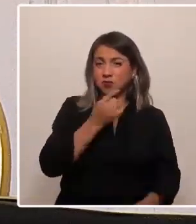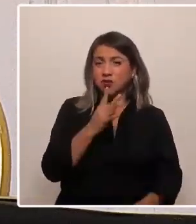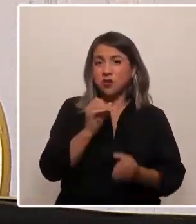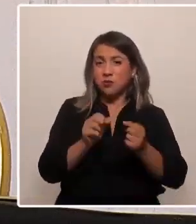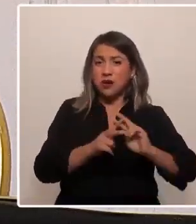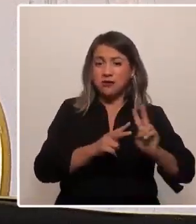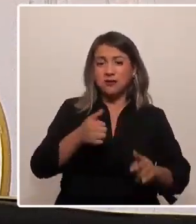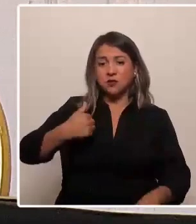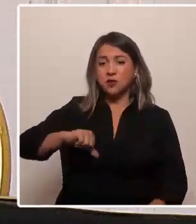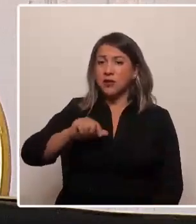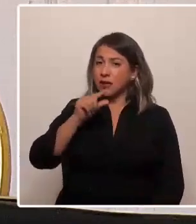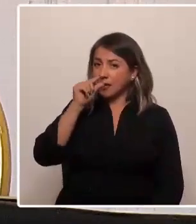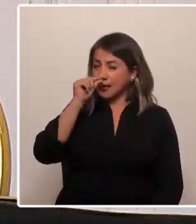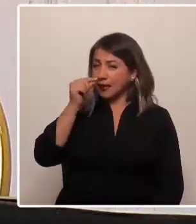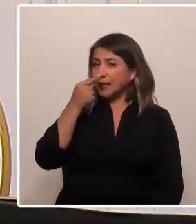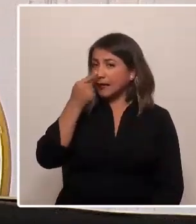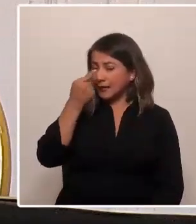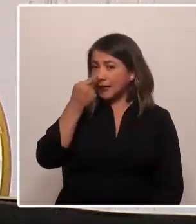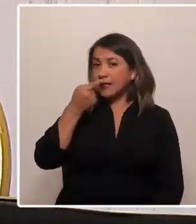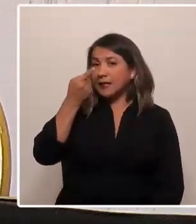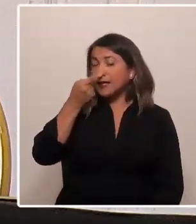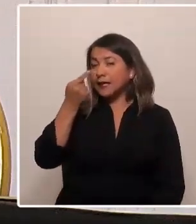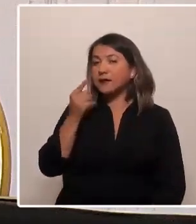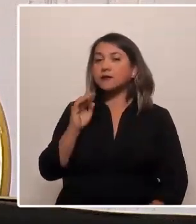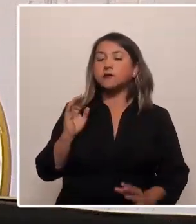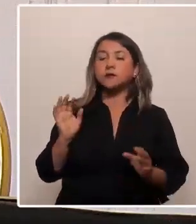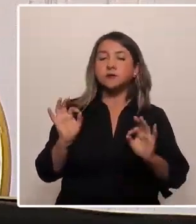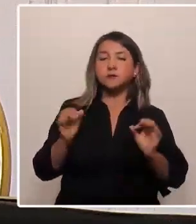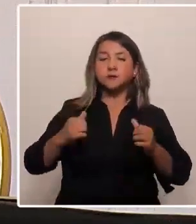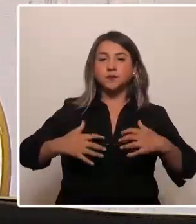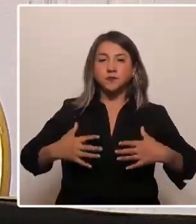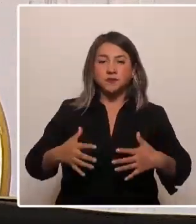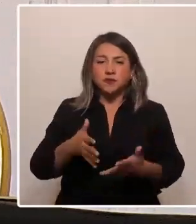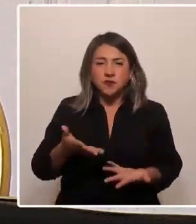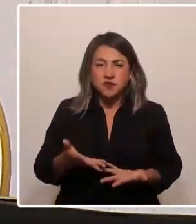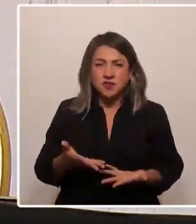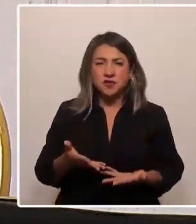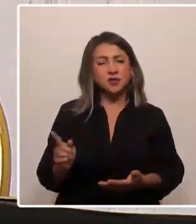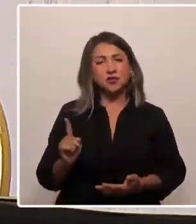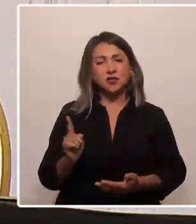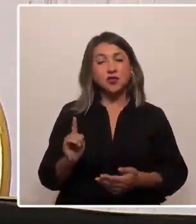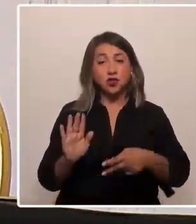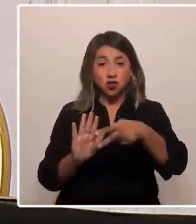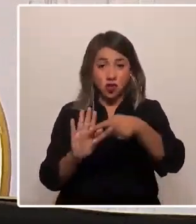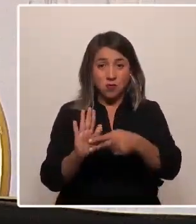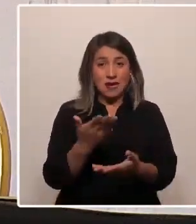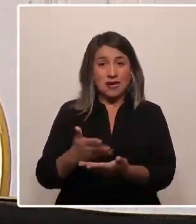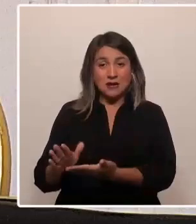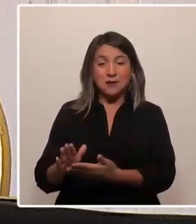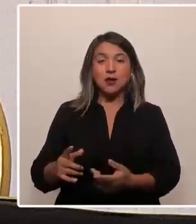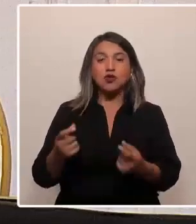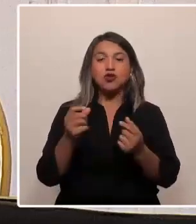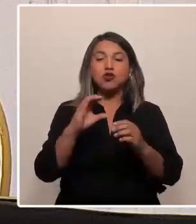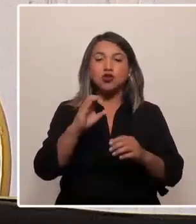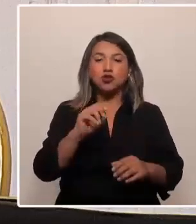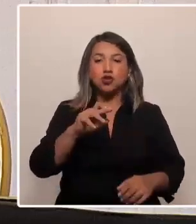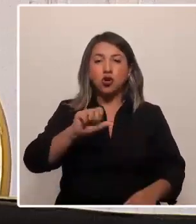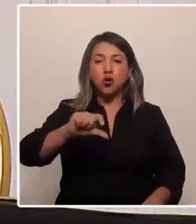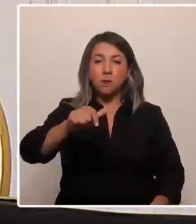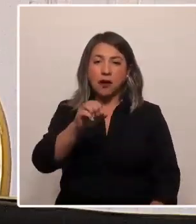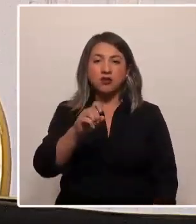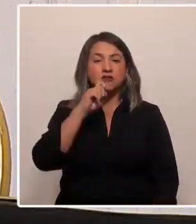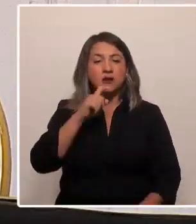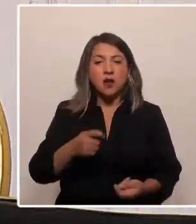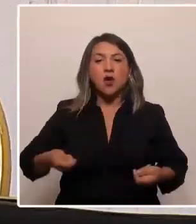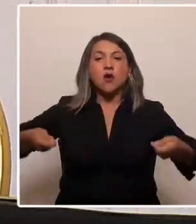cirugía estética? No contentos con eso, ustedes eliminan con su norma el copago. O sea, la posibilidad de